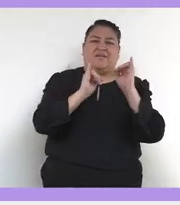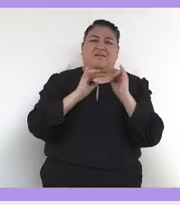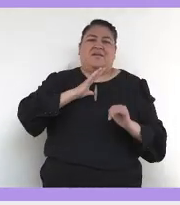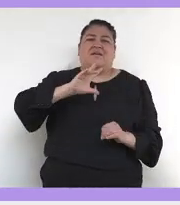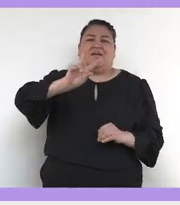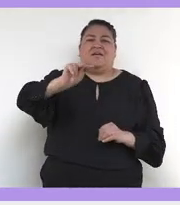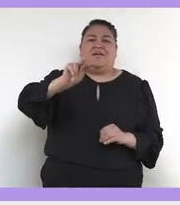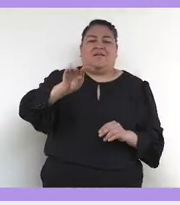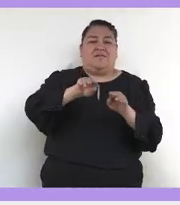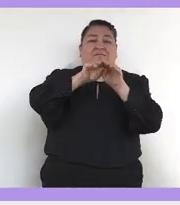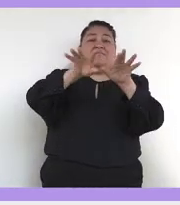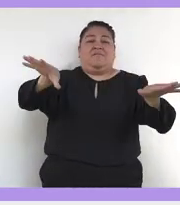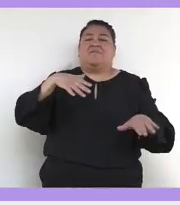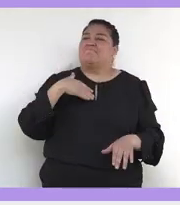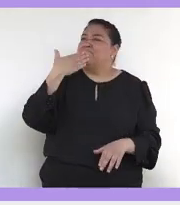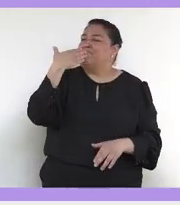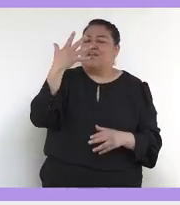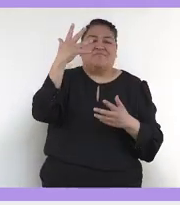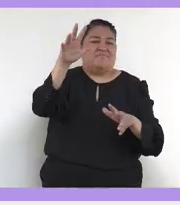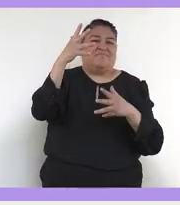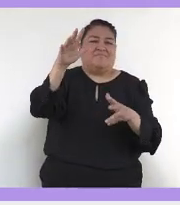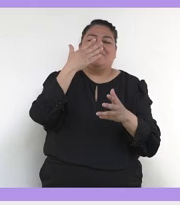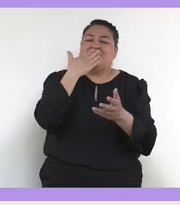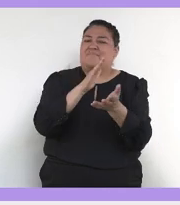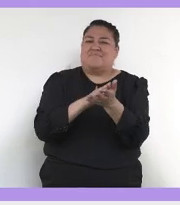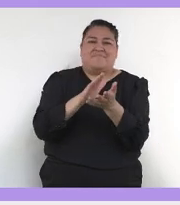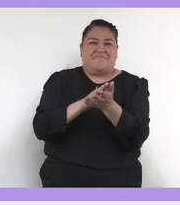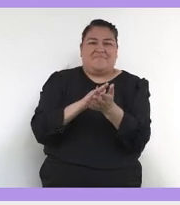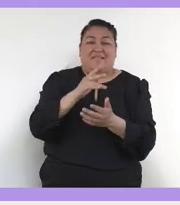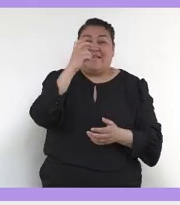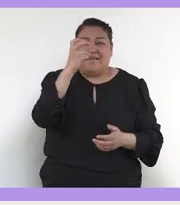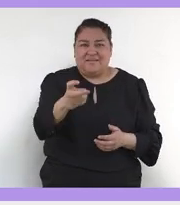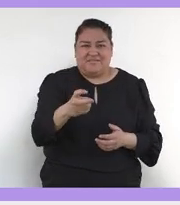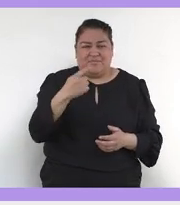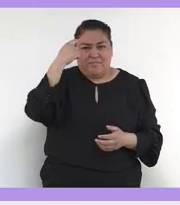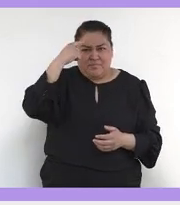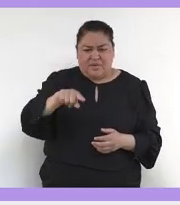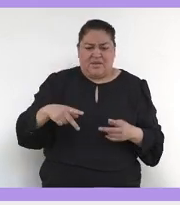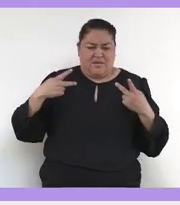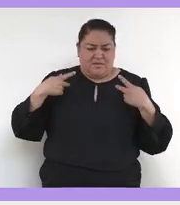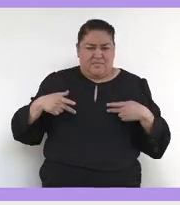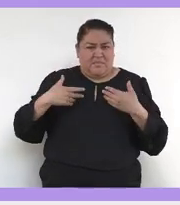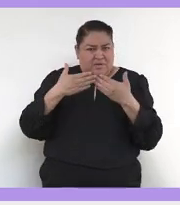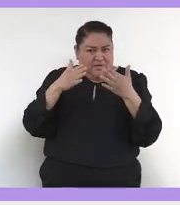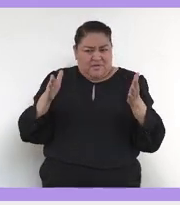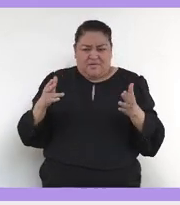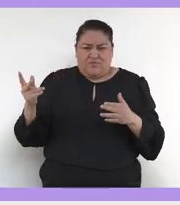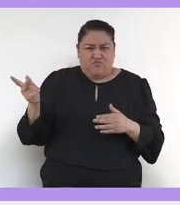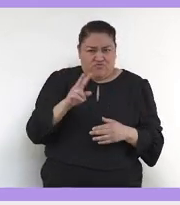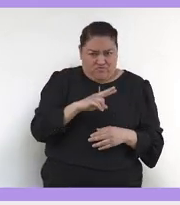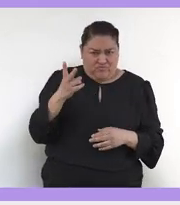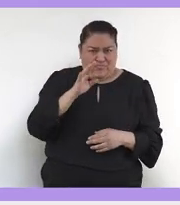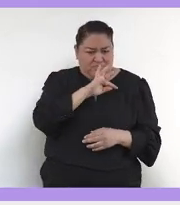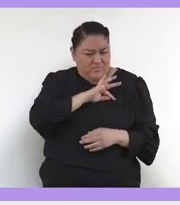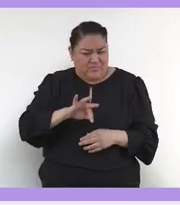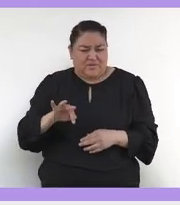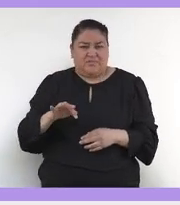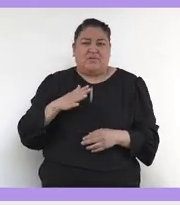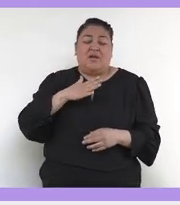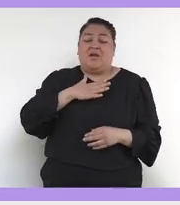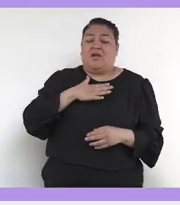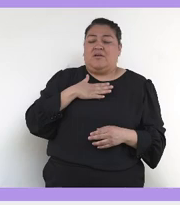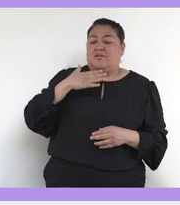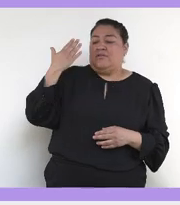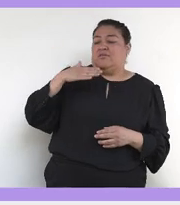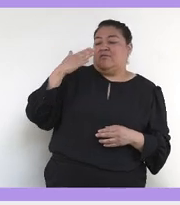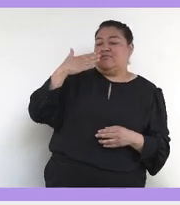el lenguaje de señas mexicano súper súper Pero creo que es eso Como darle el acceso de las dos partes porque a veces creemos que es como